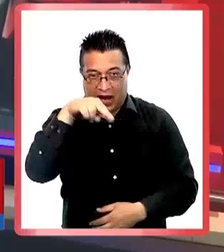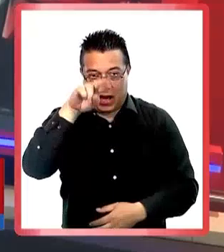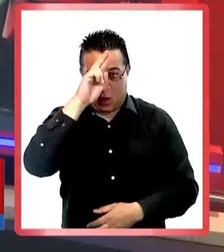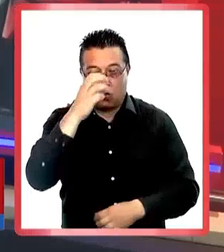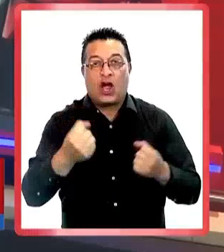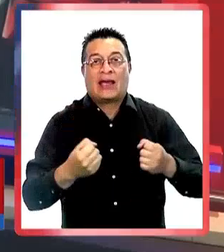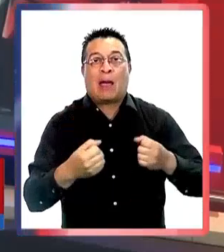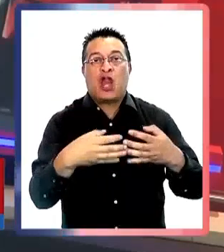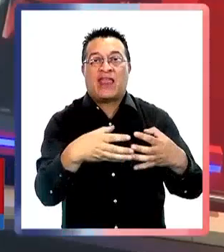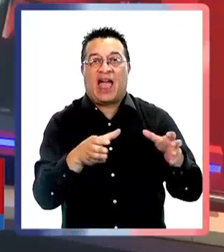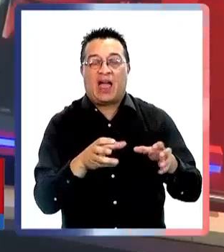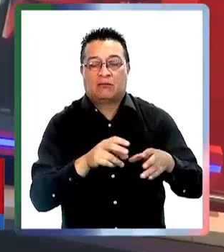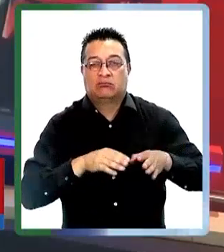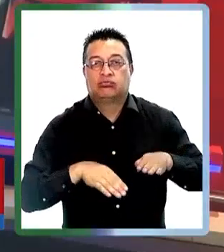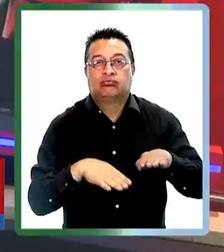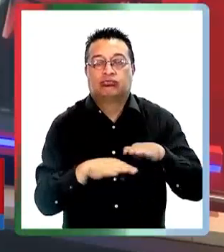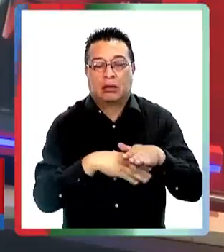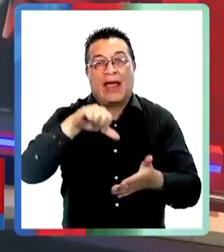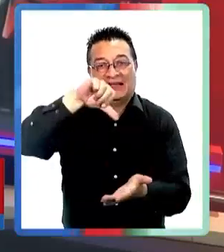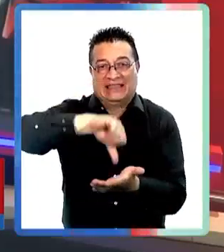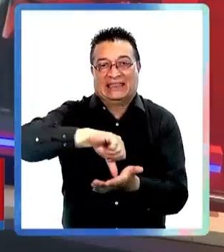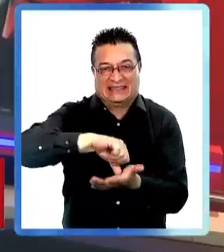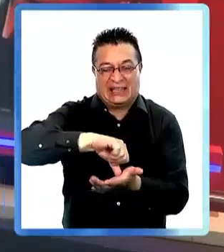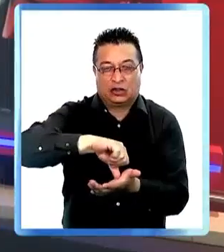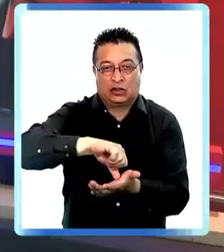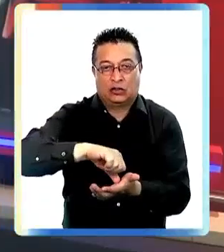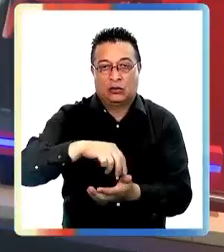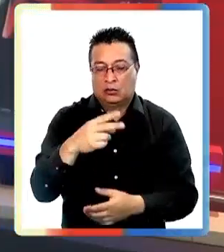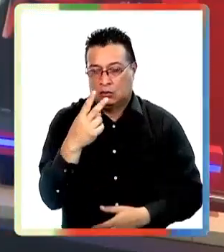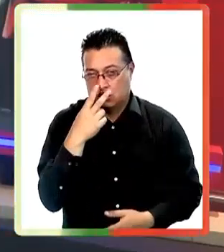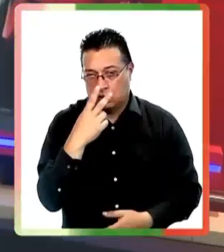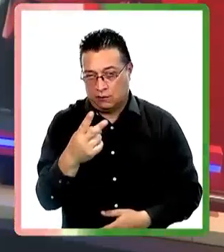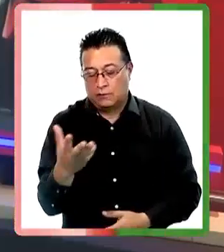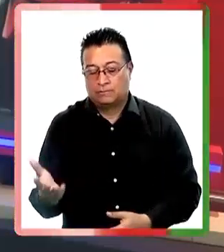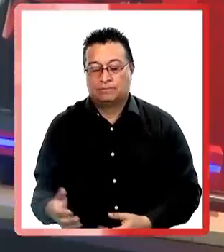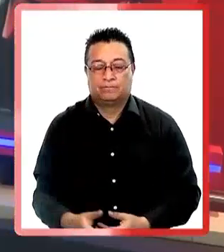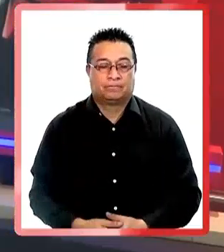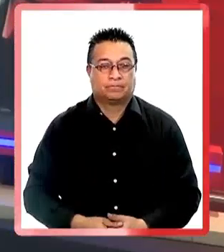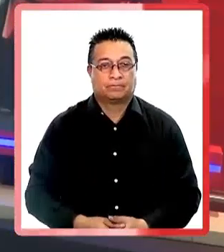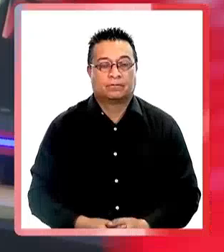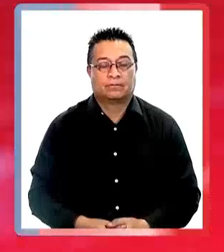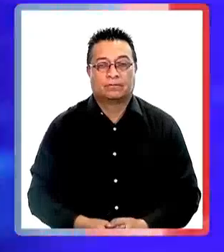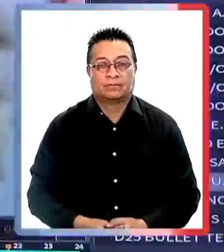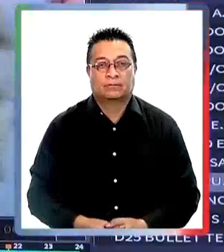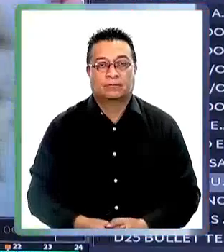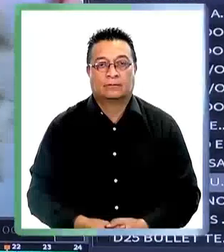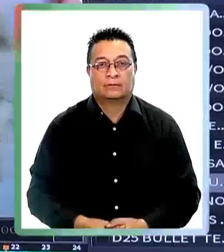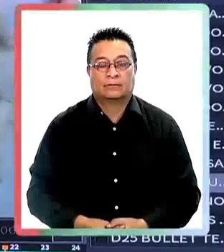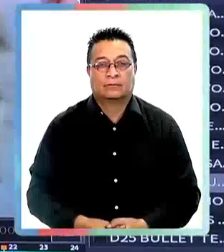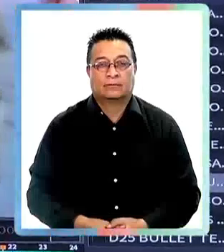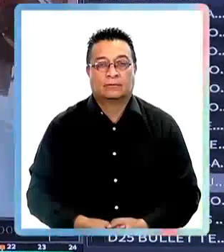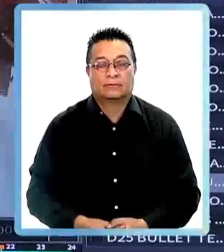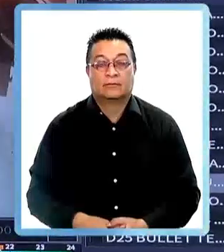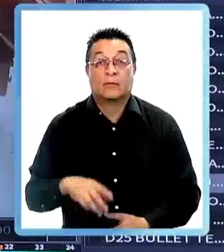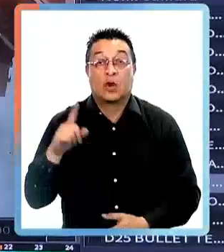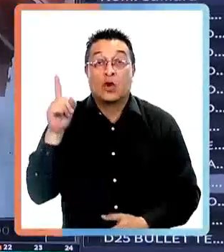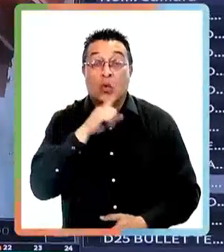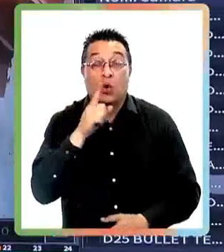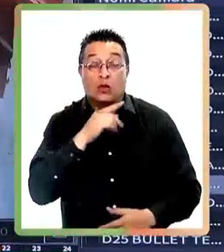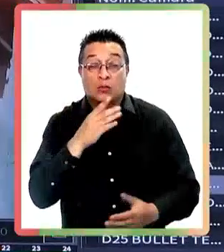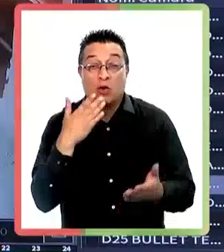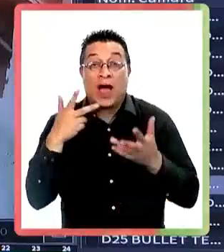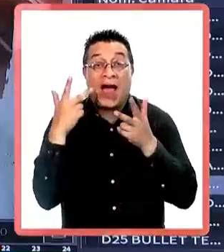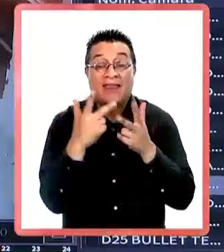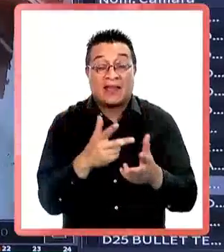se desplazaban en una camioneta y ocurrió en pleno centro Universidad Autónoma televisión nos cuenta más el último ataque